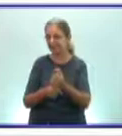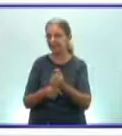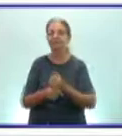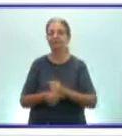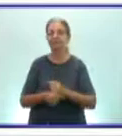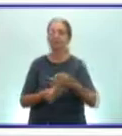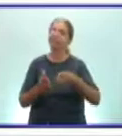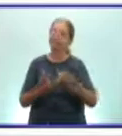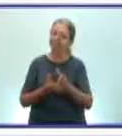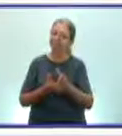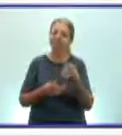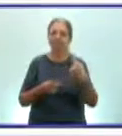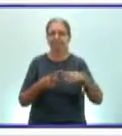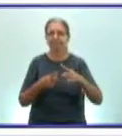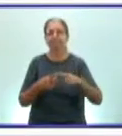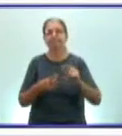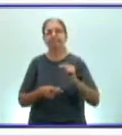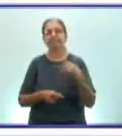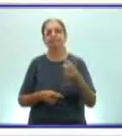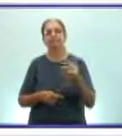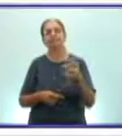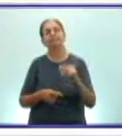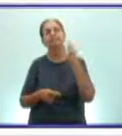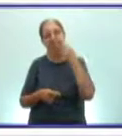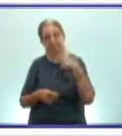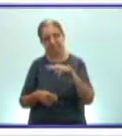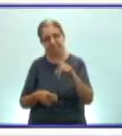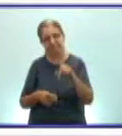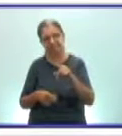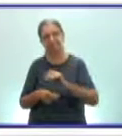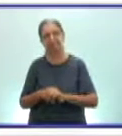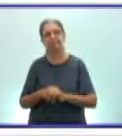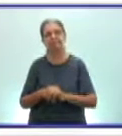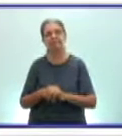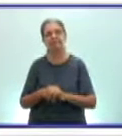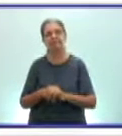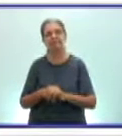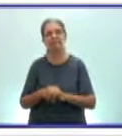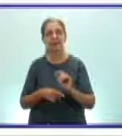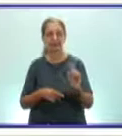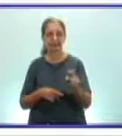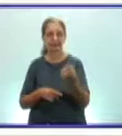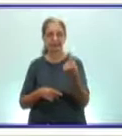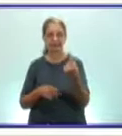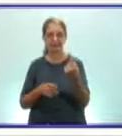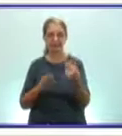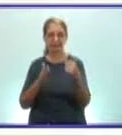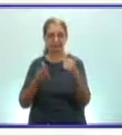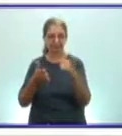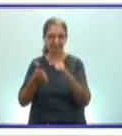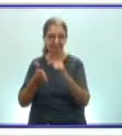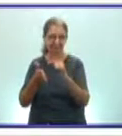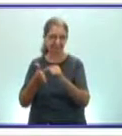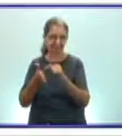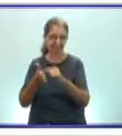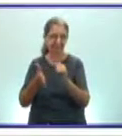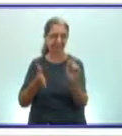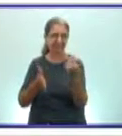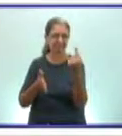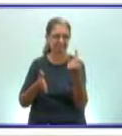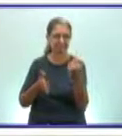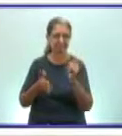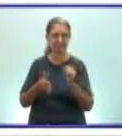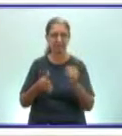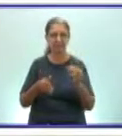Continuemos analizando el ejercicio. Miren, el primer inciso planteaba que ustedes debían de completar